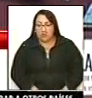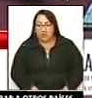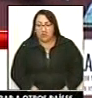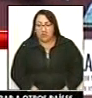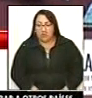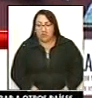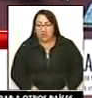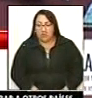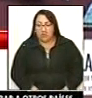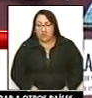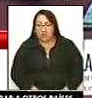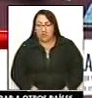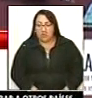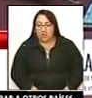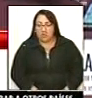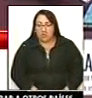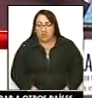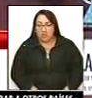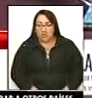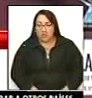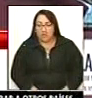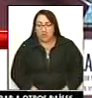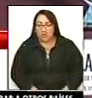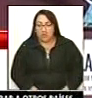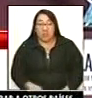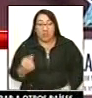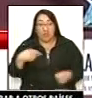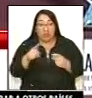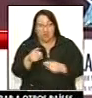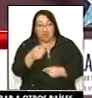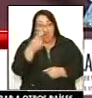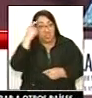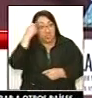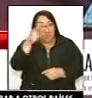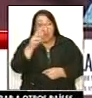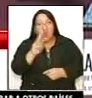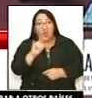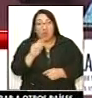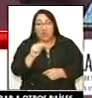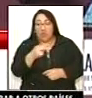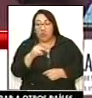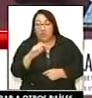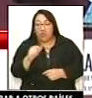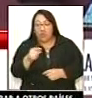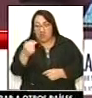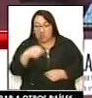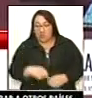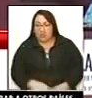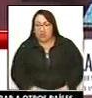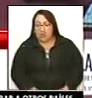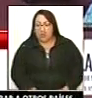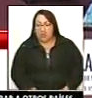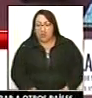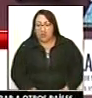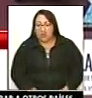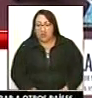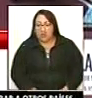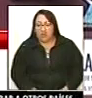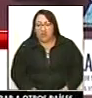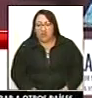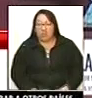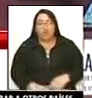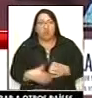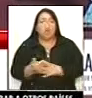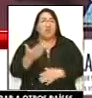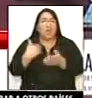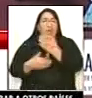venido todos han venido. Acá hay presentes, no me va a negar el señor Walter Gutiérrez, que lo está presente acá. Los anteriores, todos han